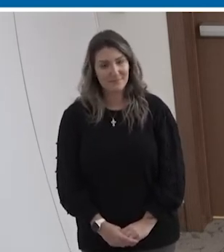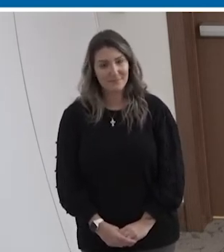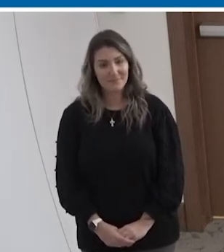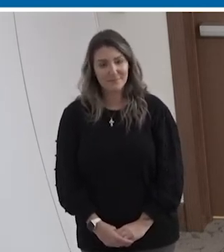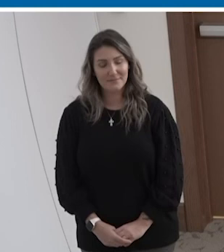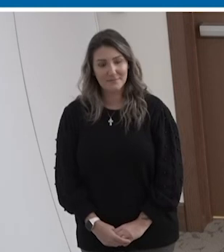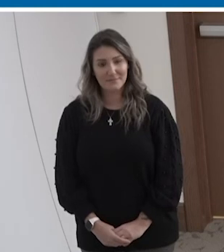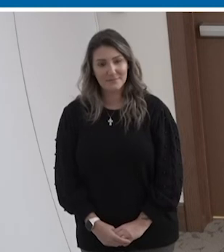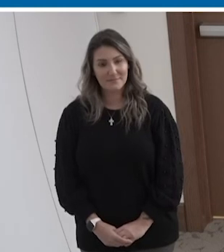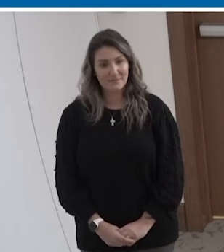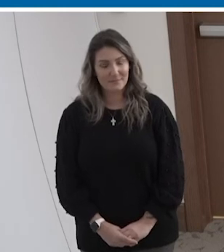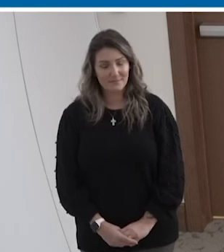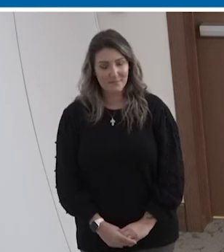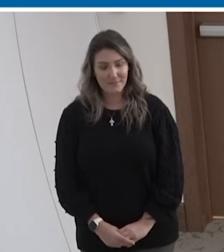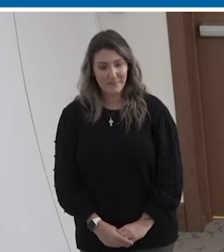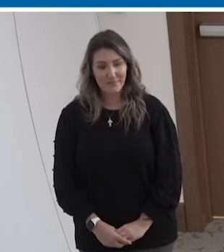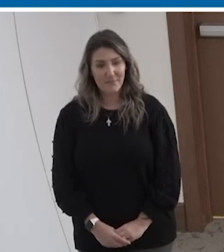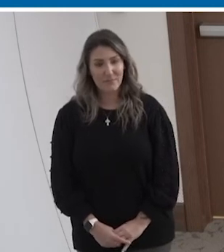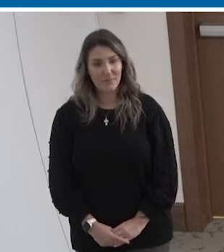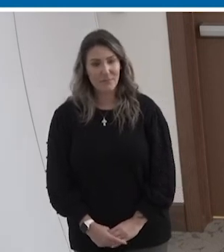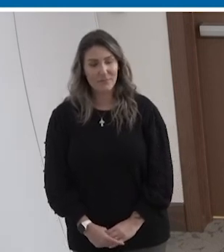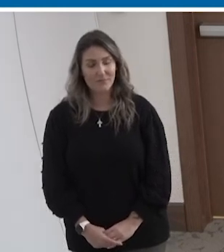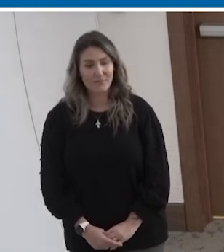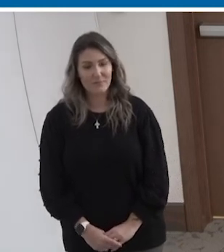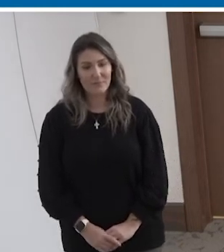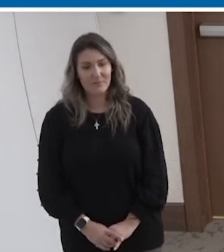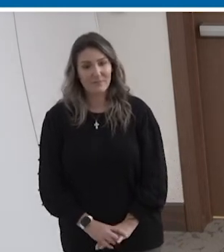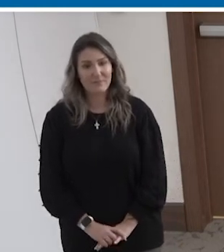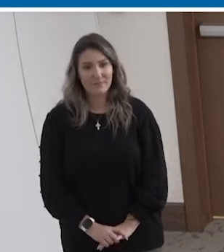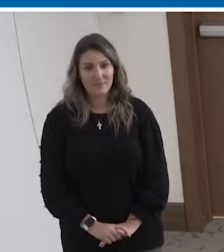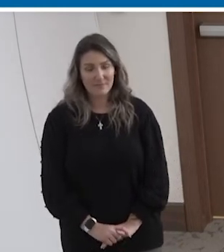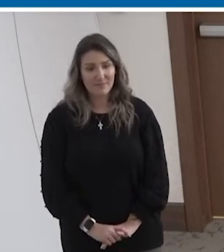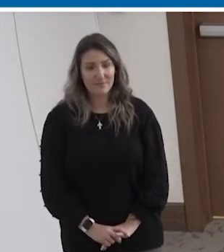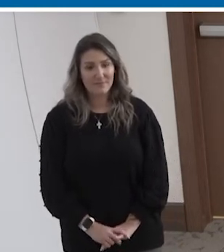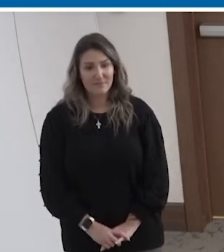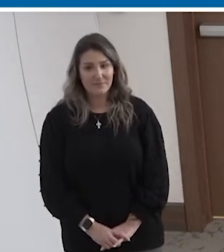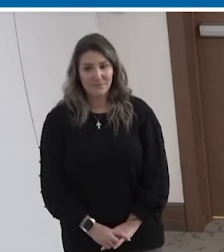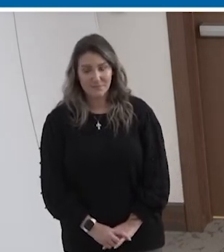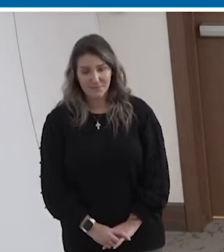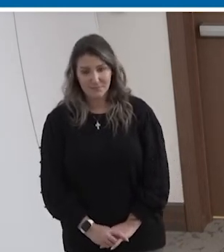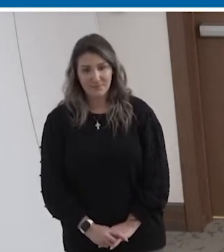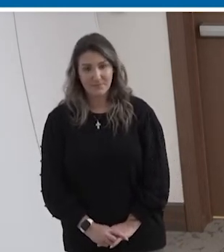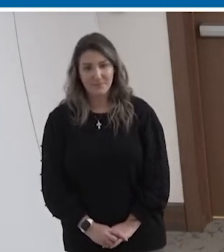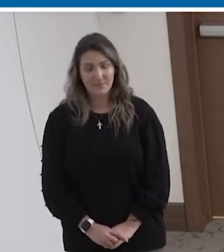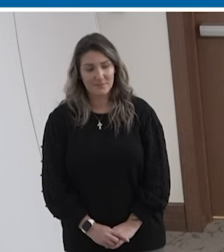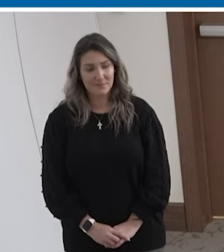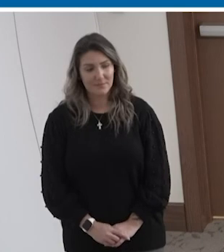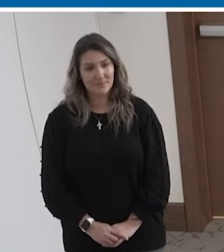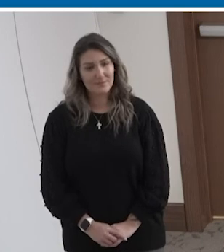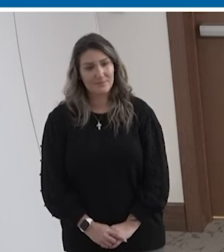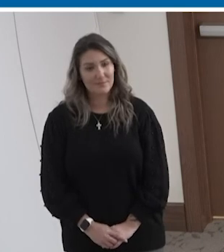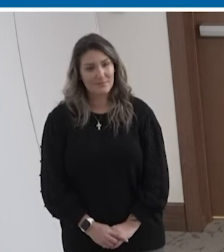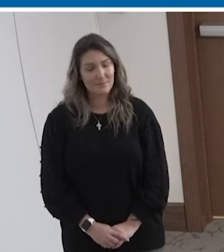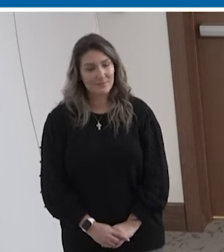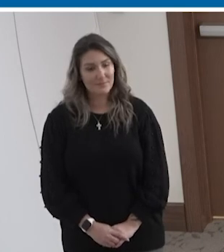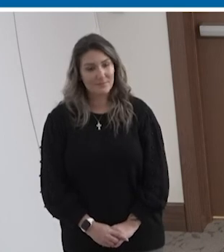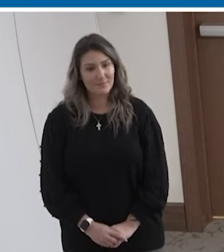y estamos esperando la oportunidad de seguir ofrecer más información en el futuro.